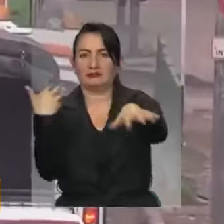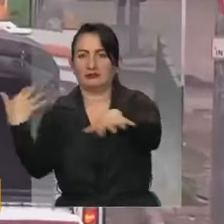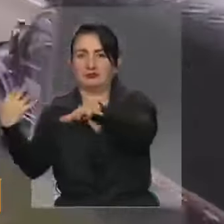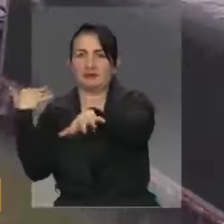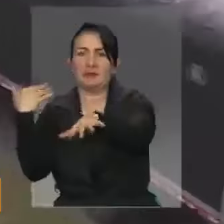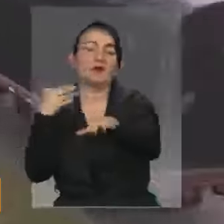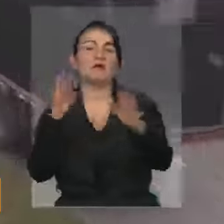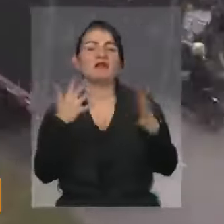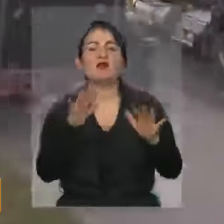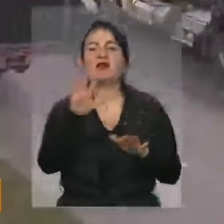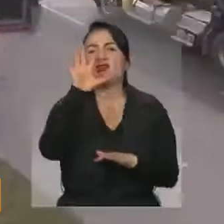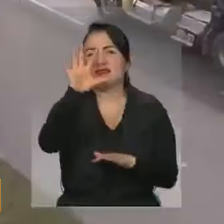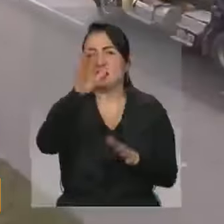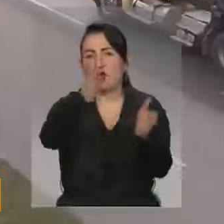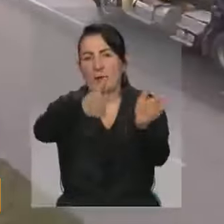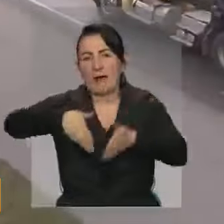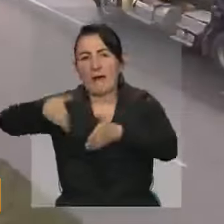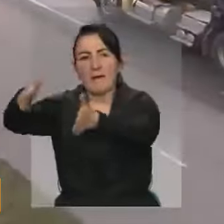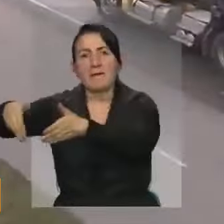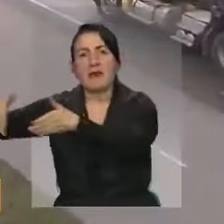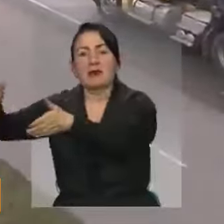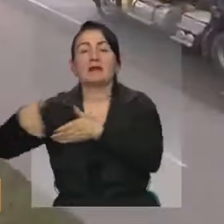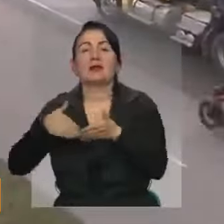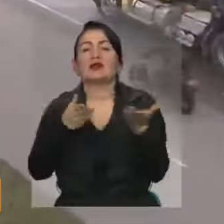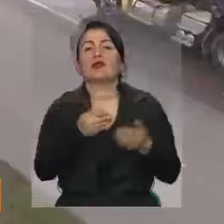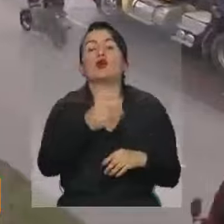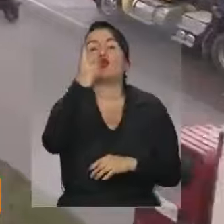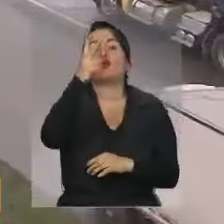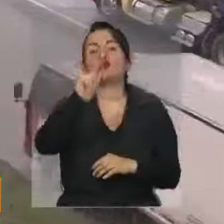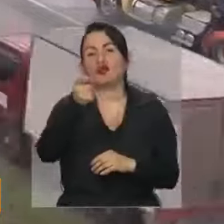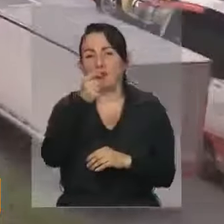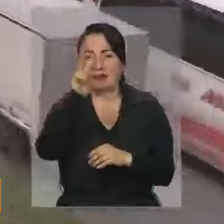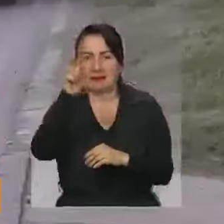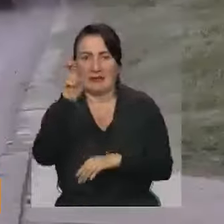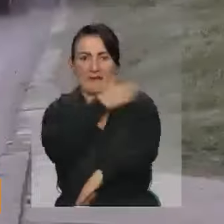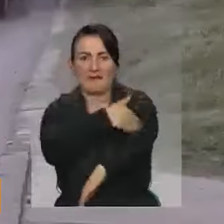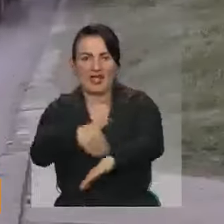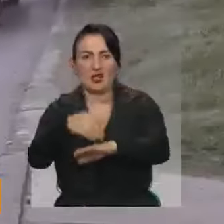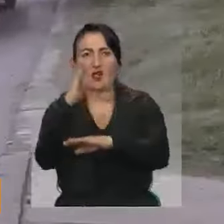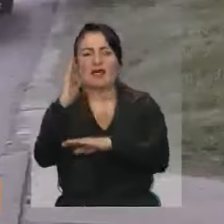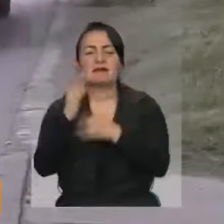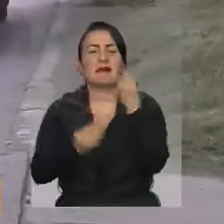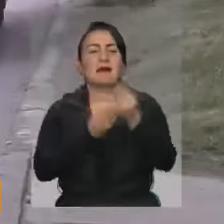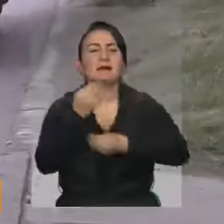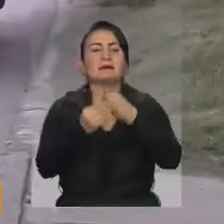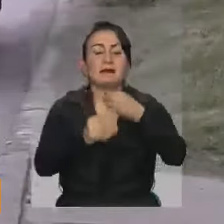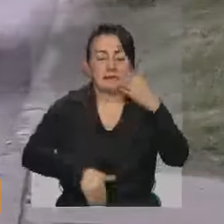una inversión cercana a los 2,7 billones de pesos. Este megaproyecto